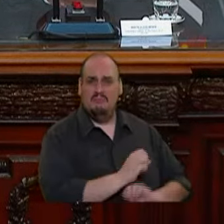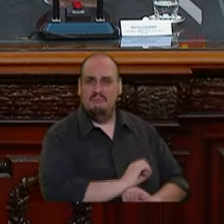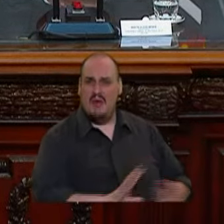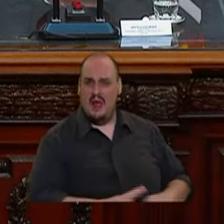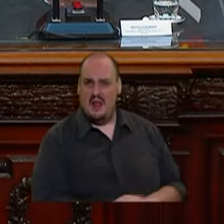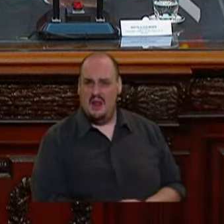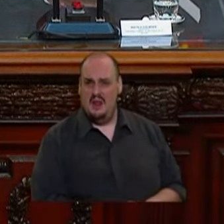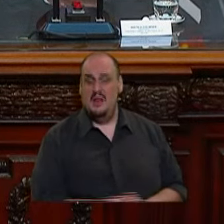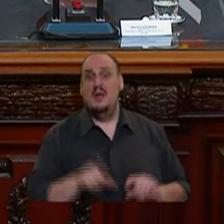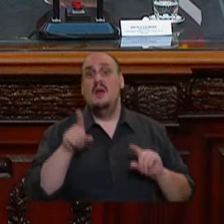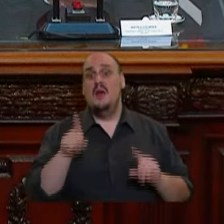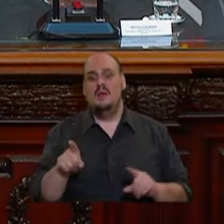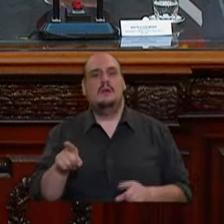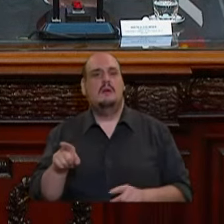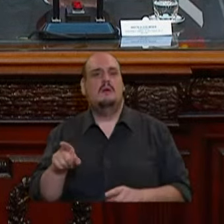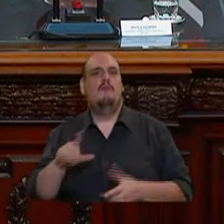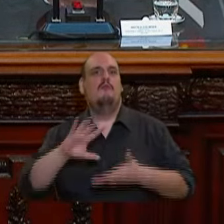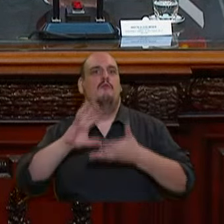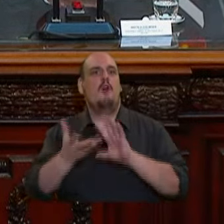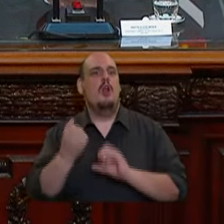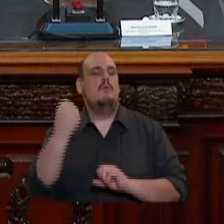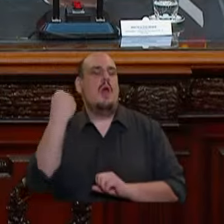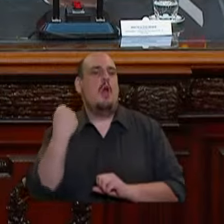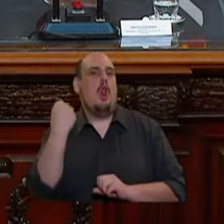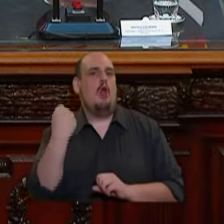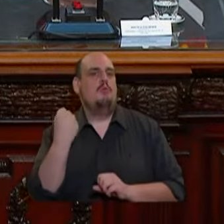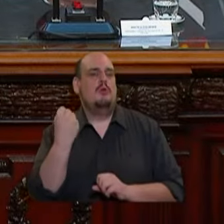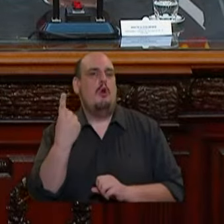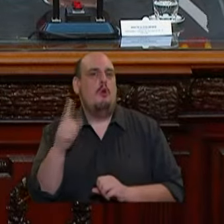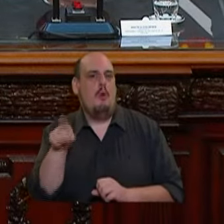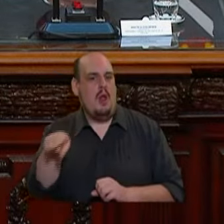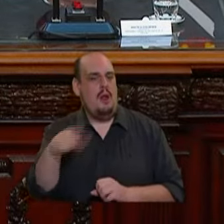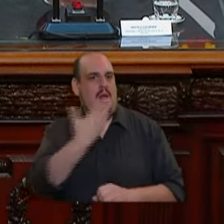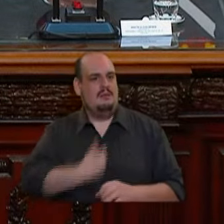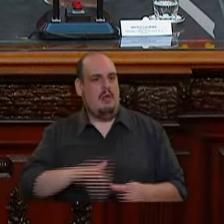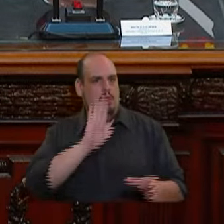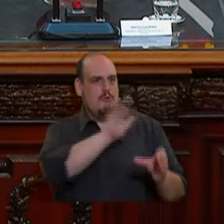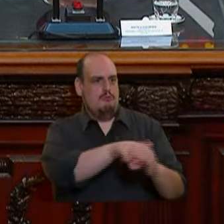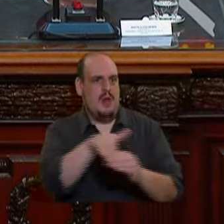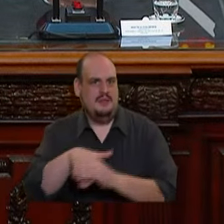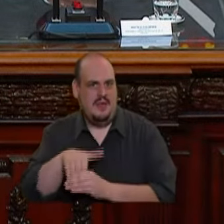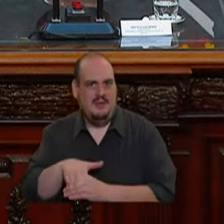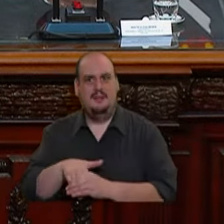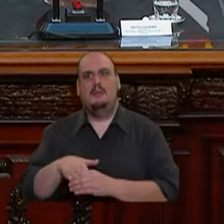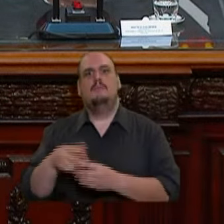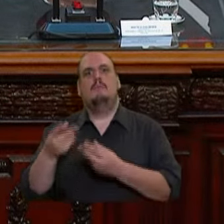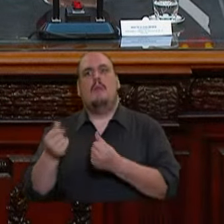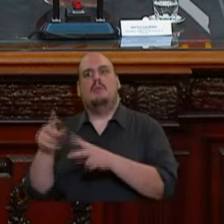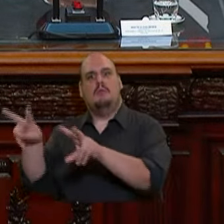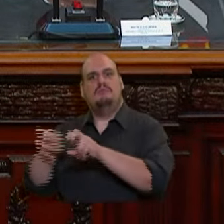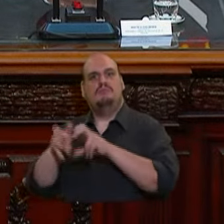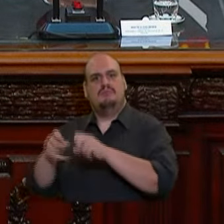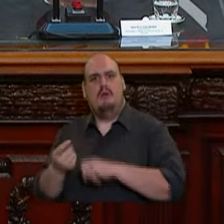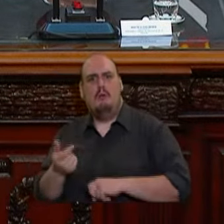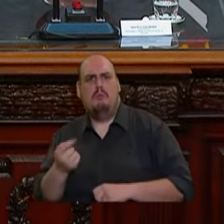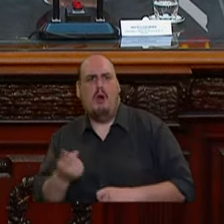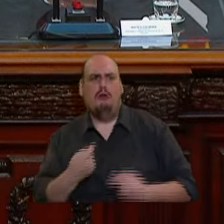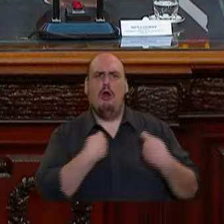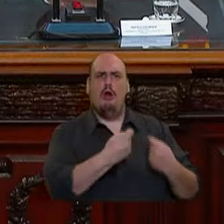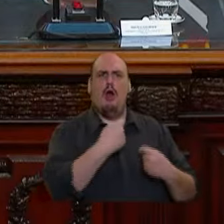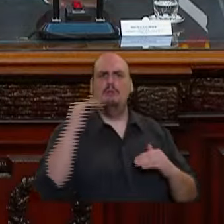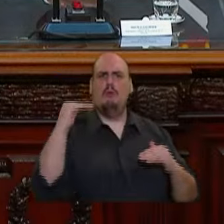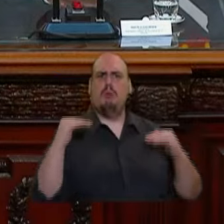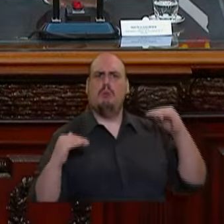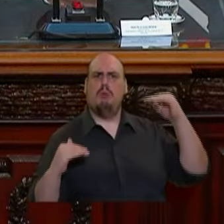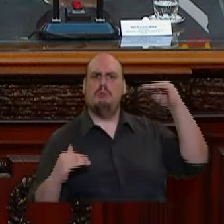el modelo económico del Estado presente, un régimen de gasto público alto, déficit fiscal, deuda y emisión